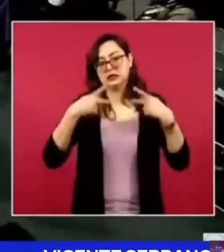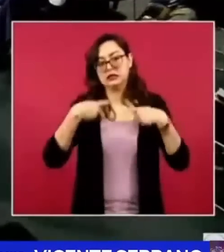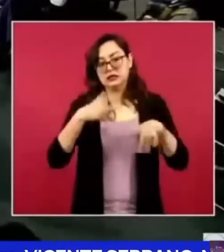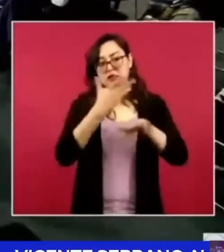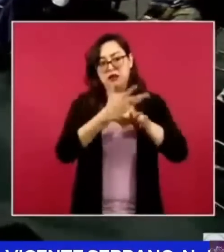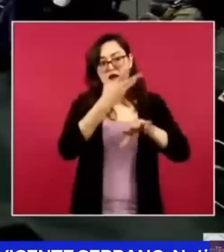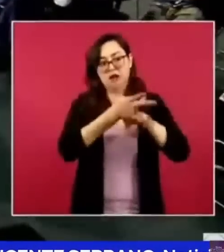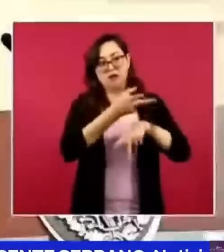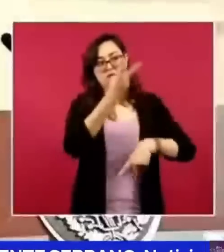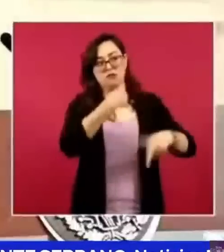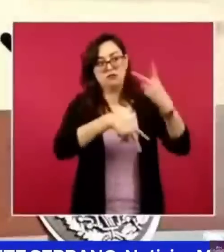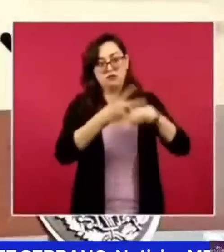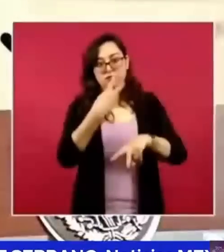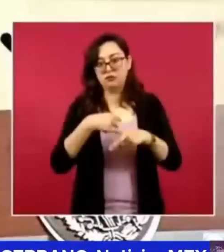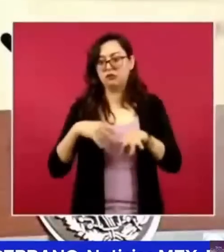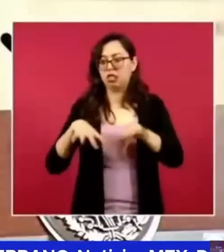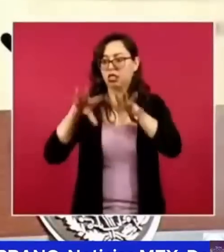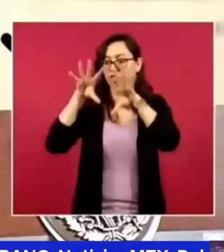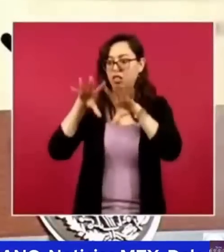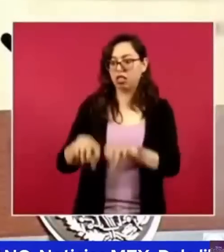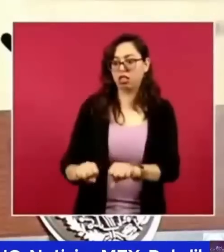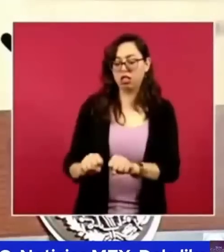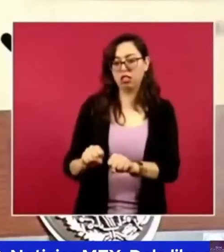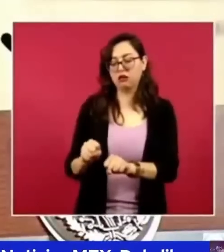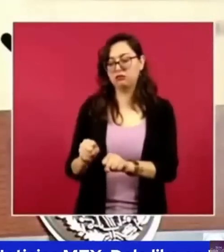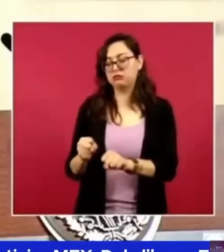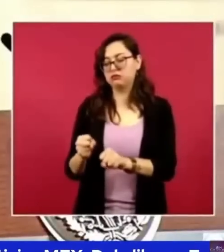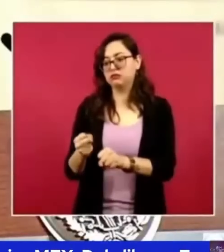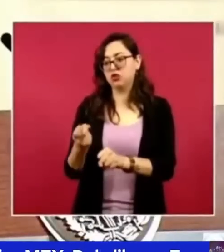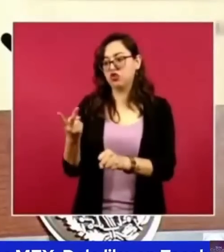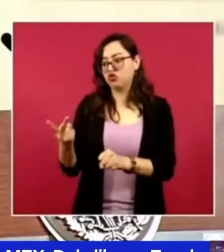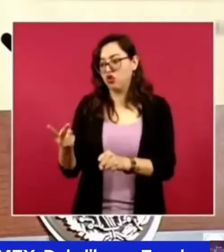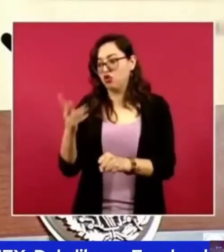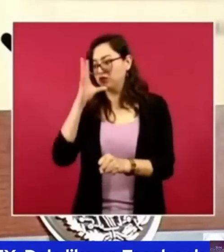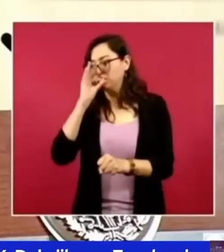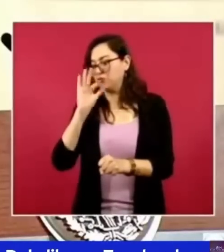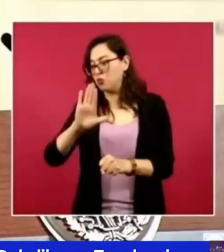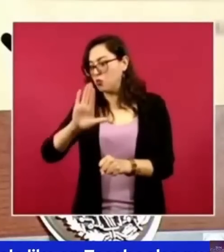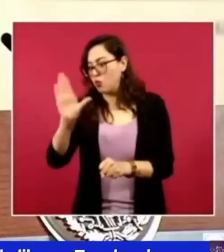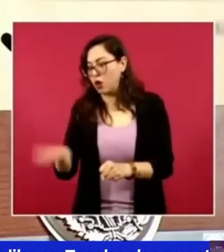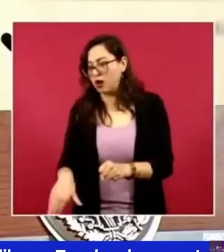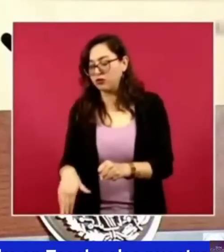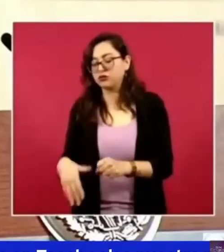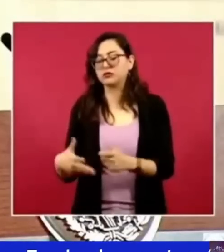estadounidenses, pues fue muy lamentable, ¿no?, que esto sucediera.